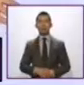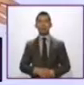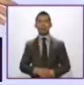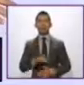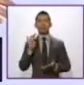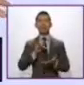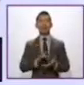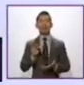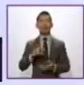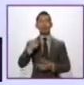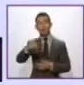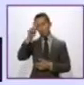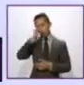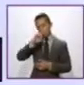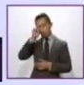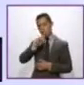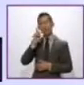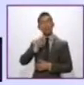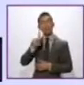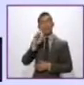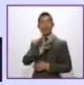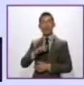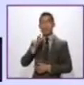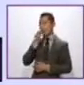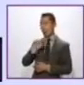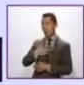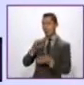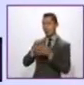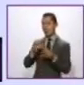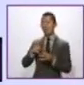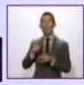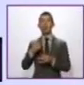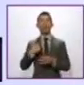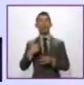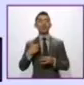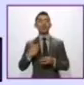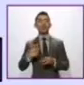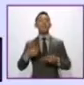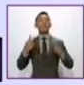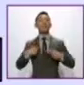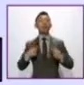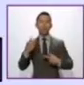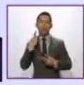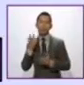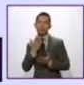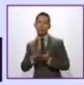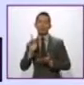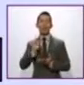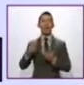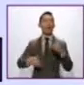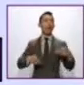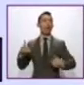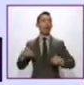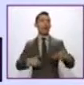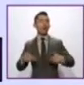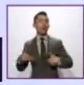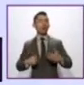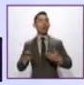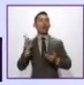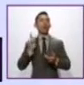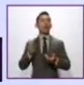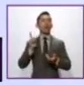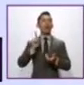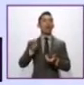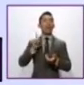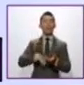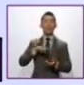Gracias por sus consejos a las candidatas, pero como ciudadano y no como político, sí me molestan los chapulineos como el de